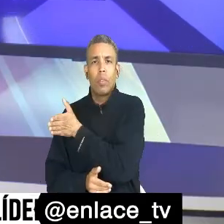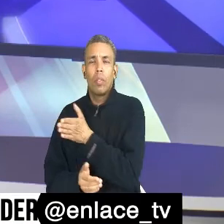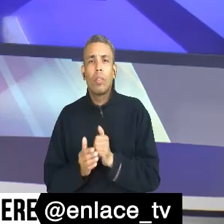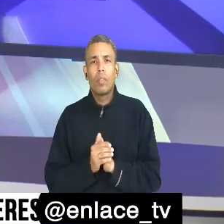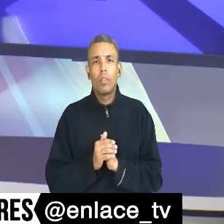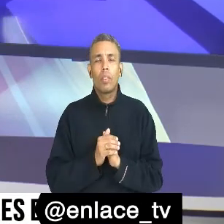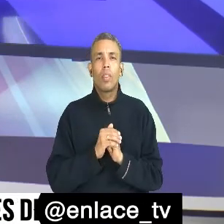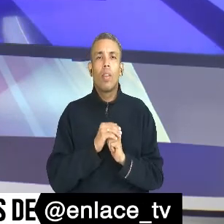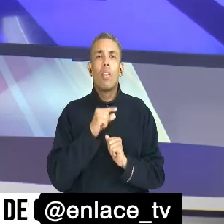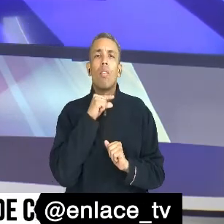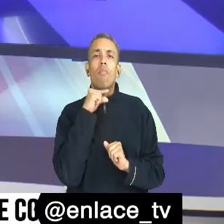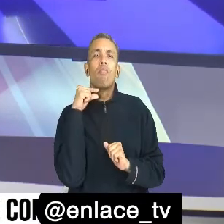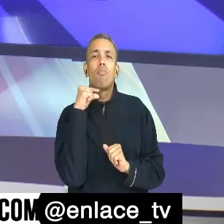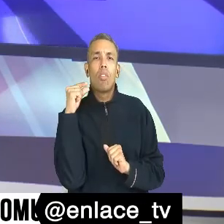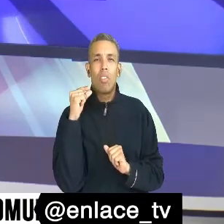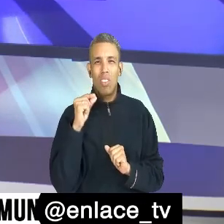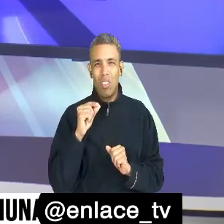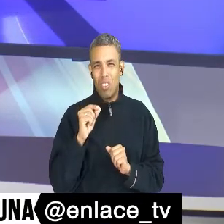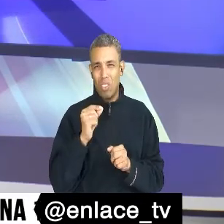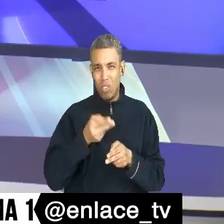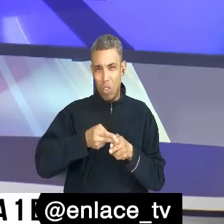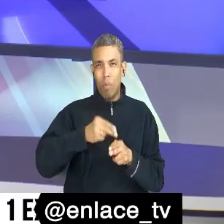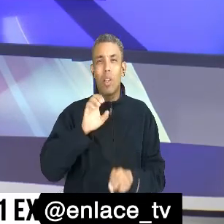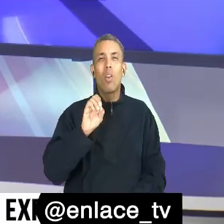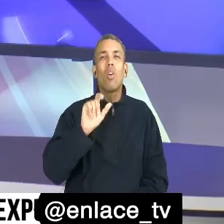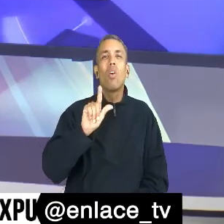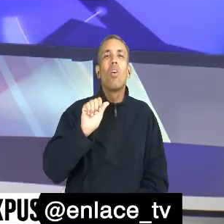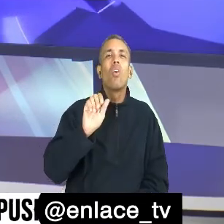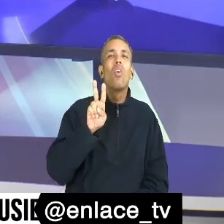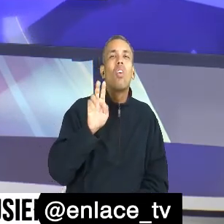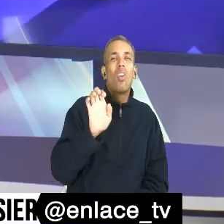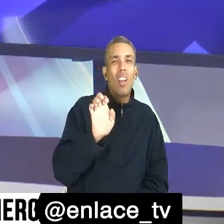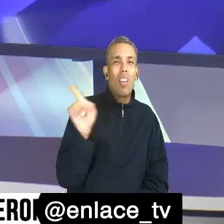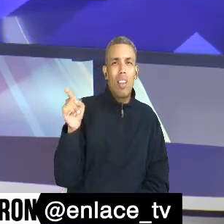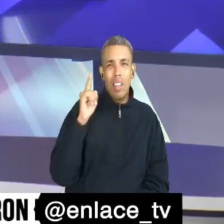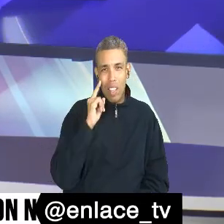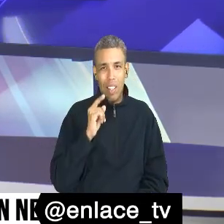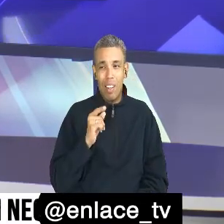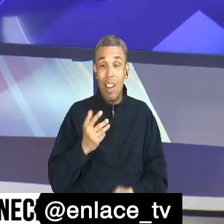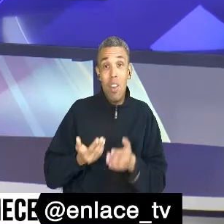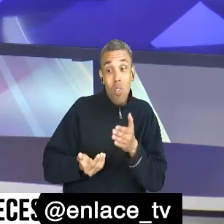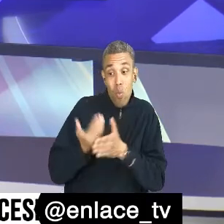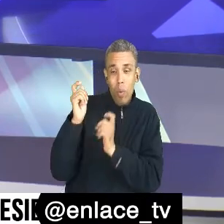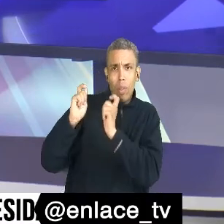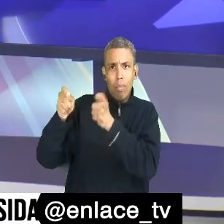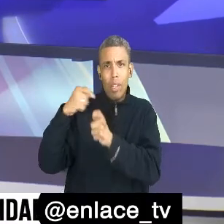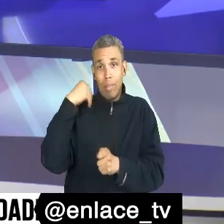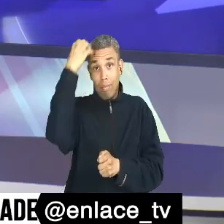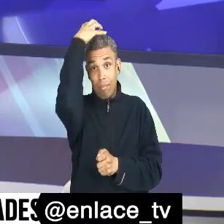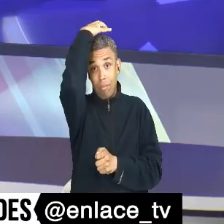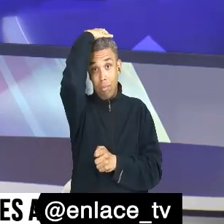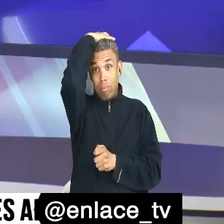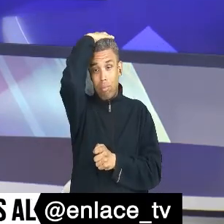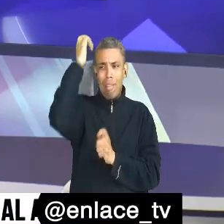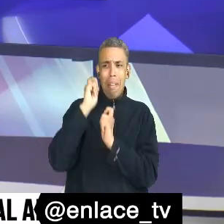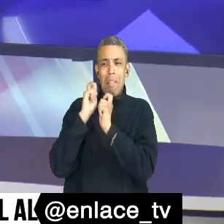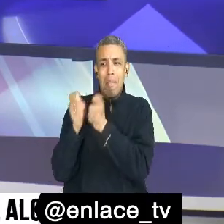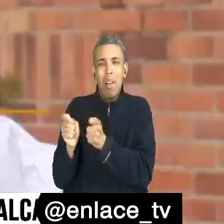párroco Orlando Olave fue nombrado como obispo de la diócesis de Tumaco. La noticia tomó al vicario de